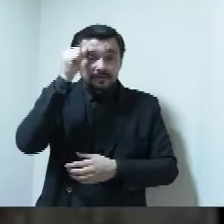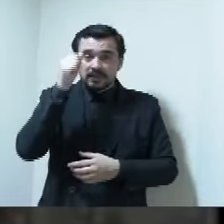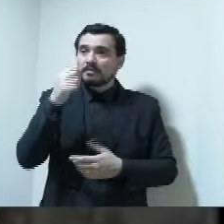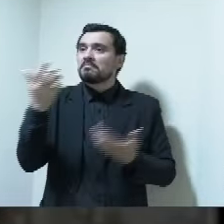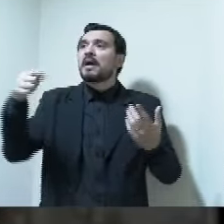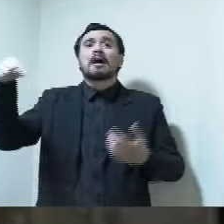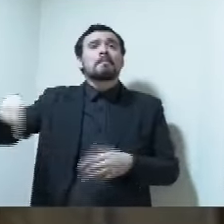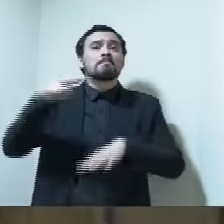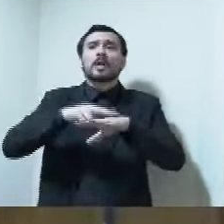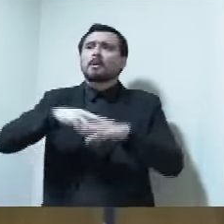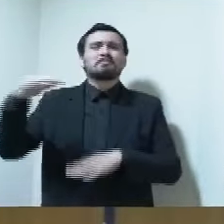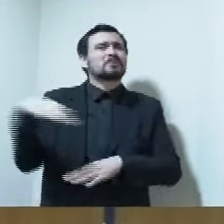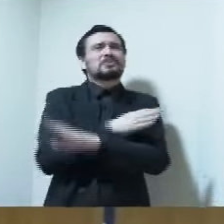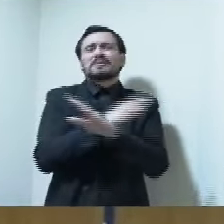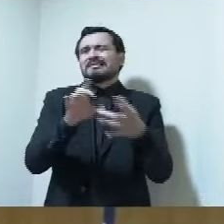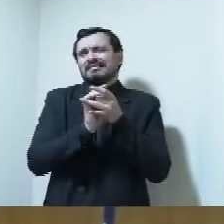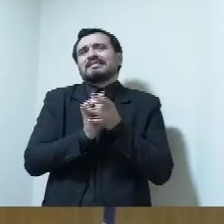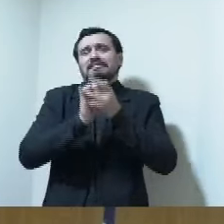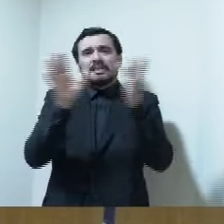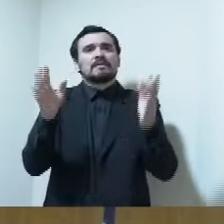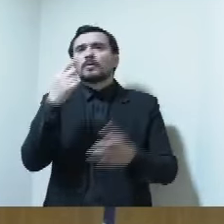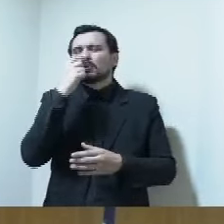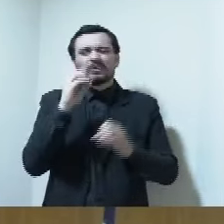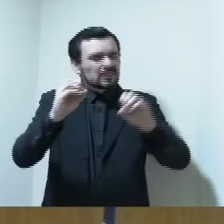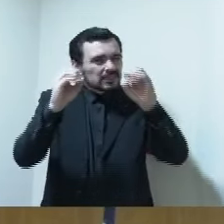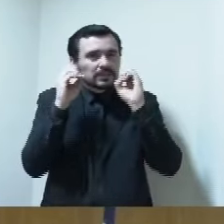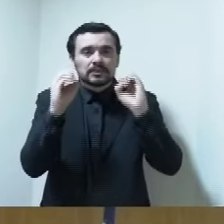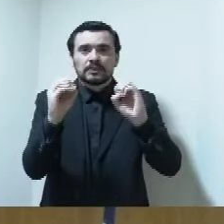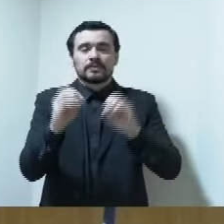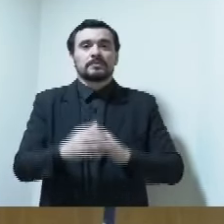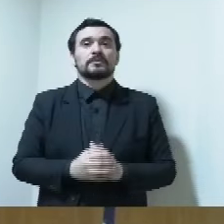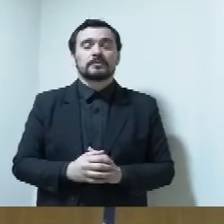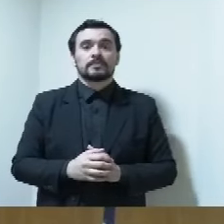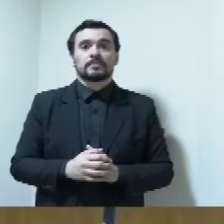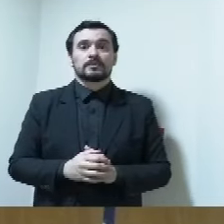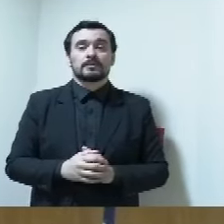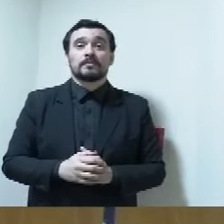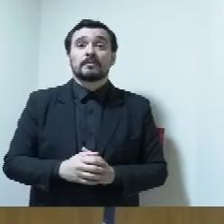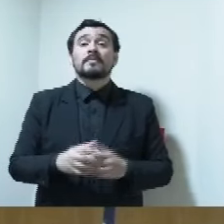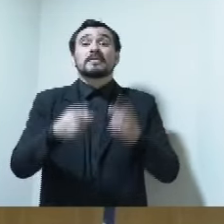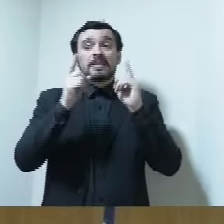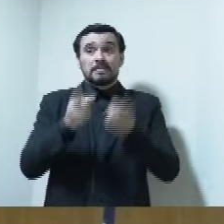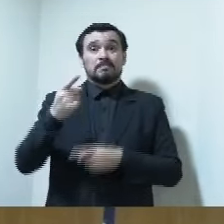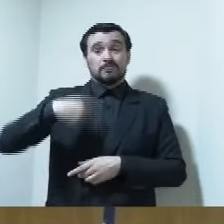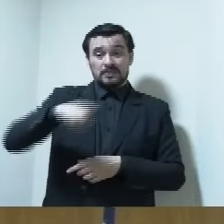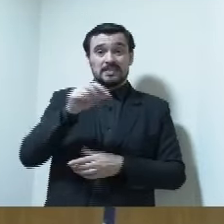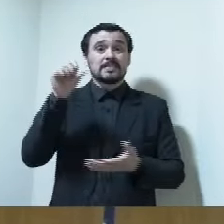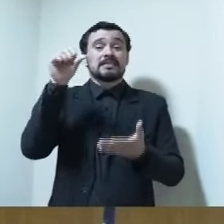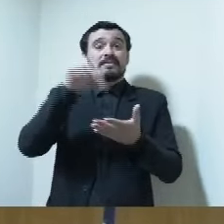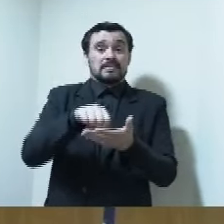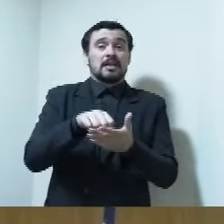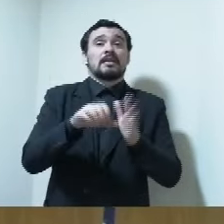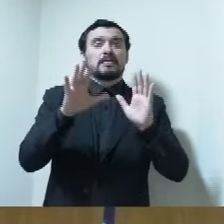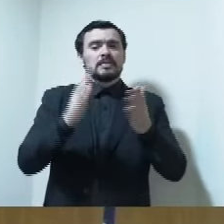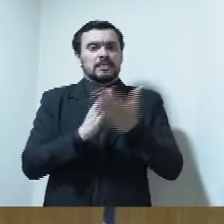ser detectados en Paraguay por los controles que deberían haber estado en funcionamiento. Ni siquiera nuestra banca central, siempre